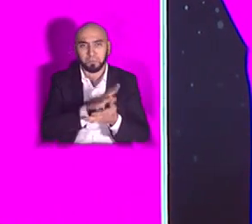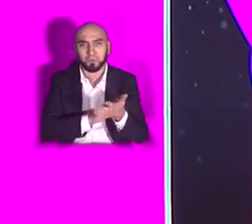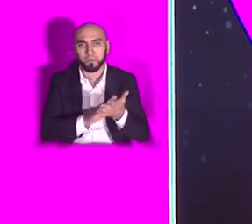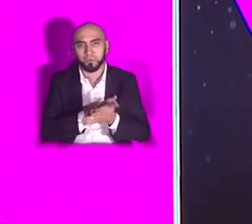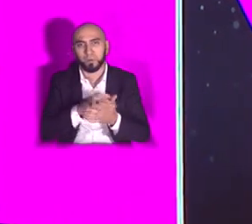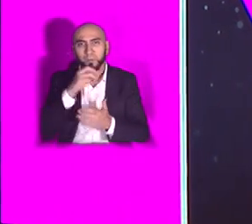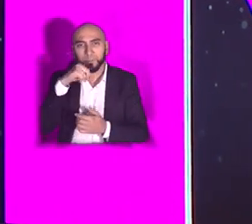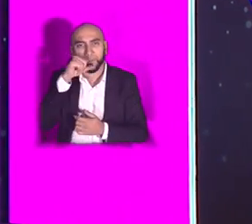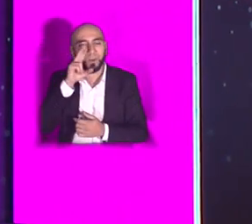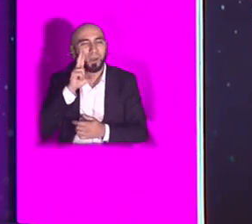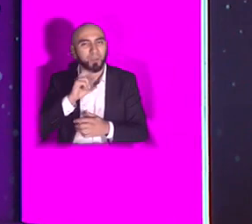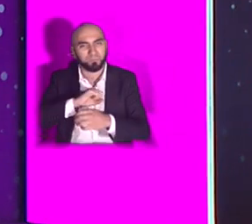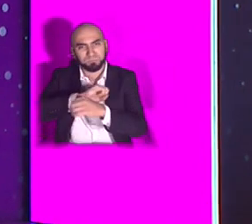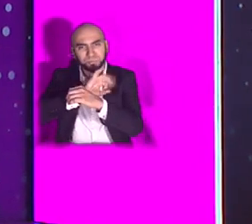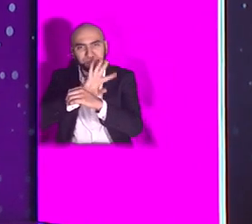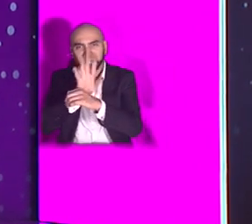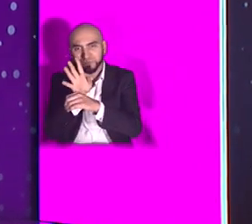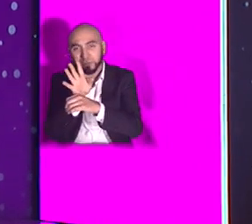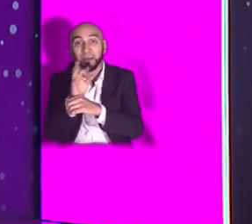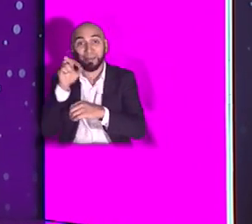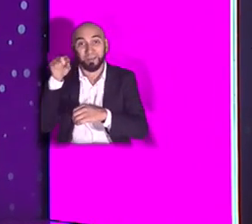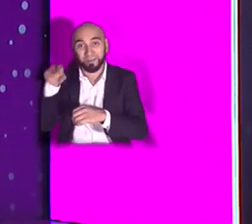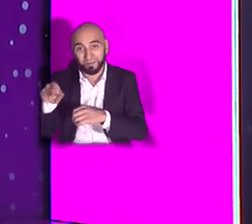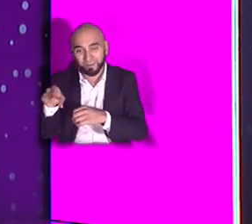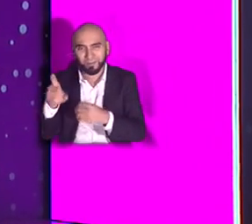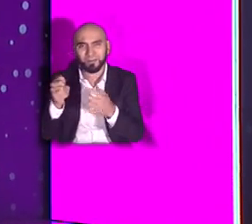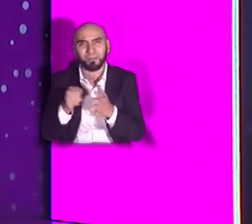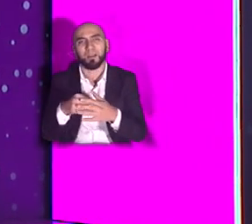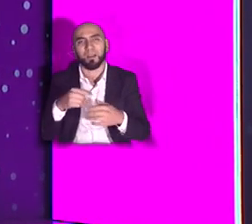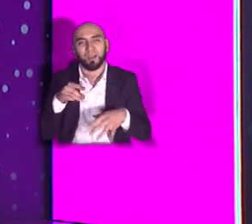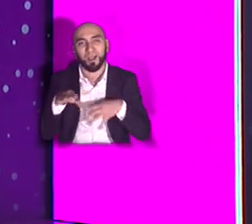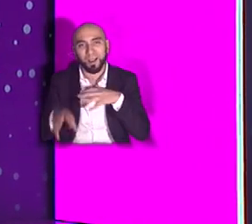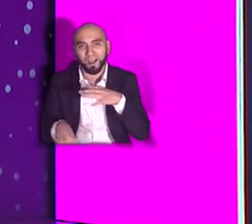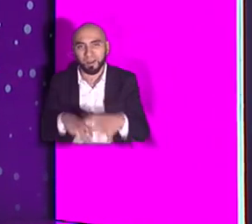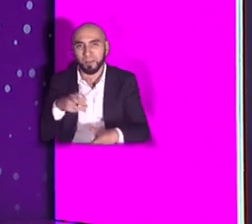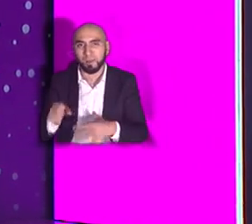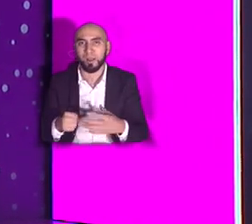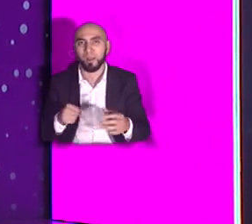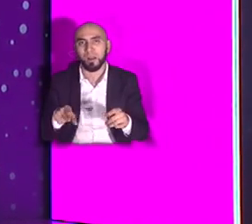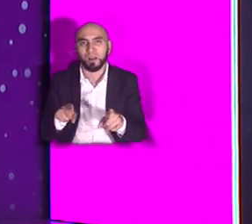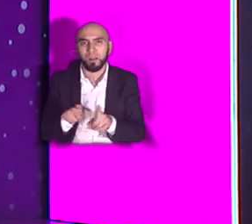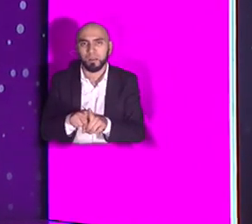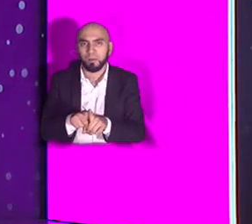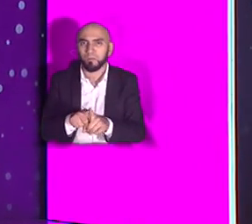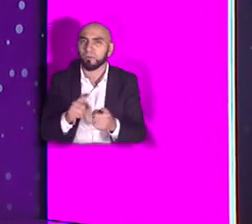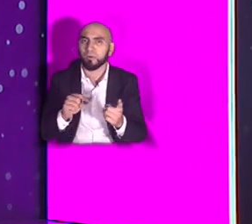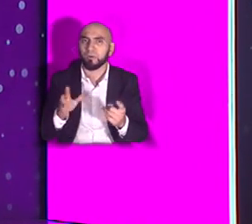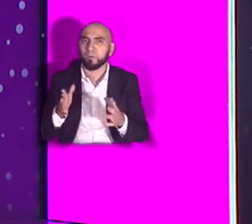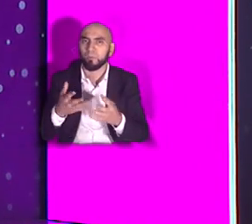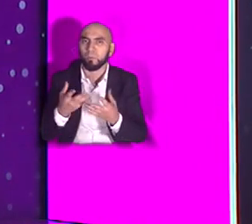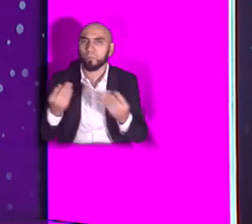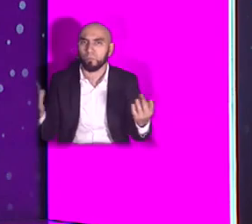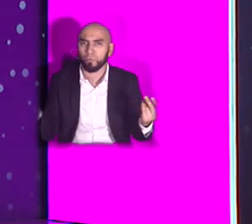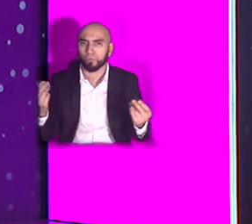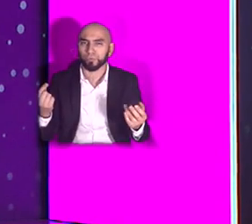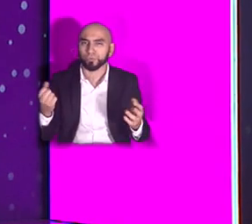ejemplo extremo de un animal que ha sido empujado mucho hacia un lado del espectro de